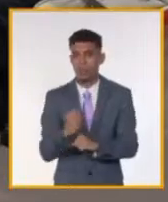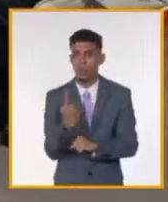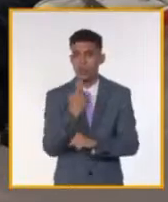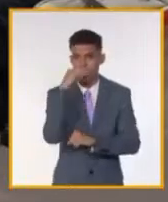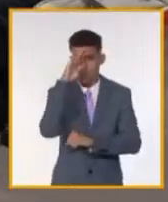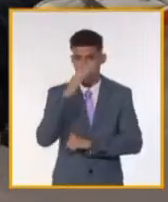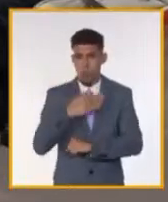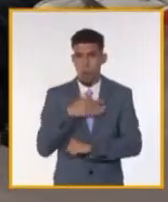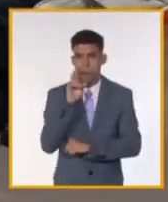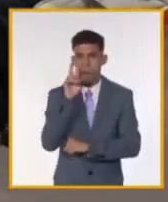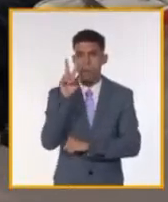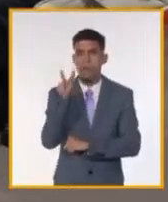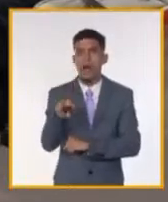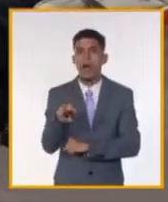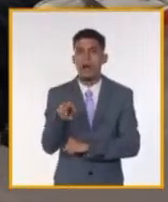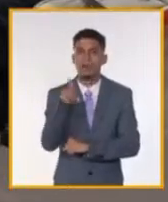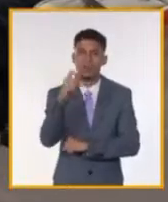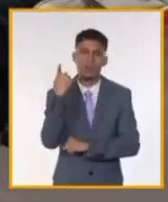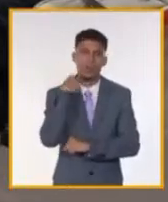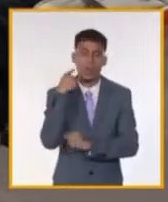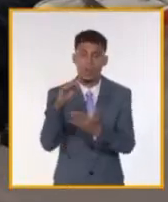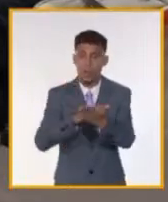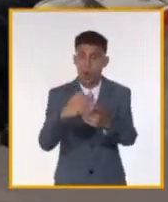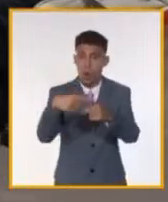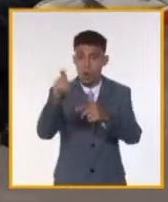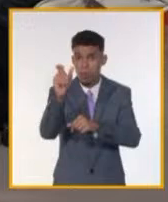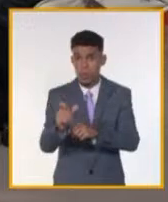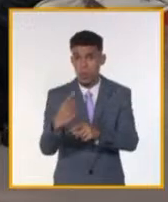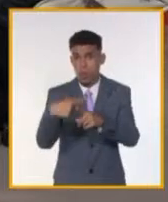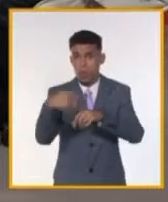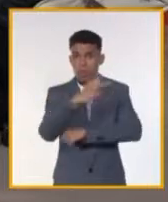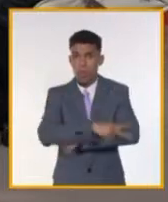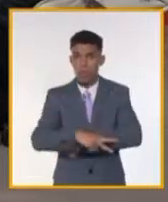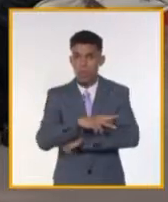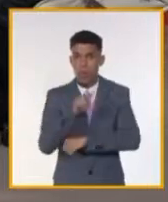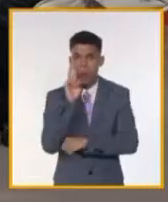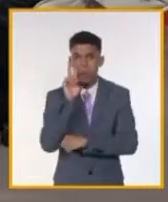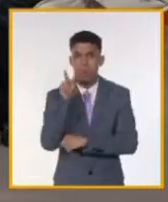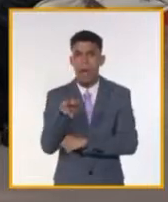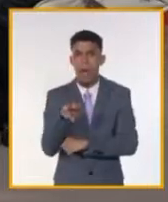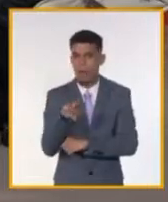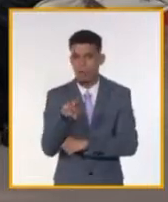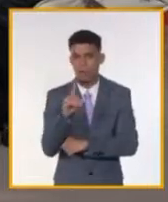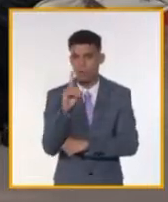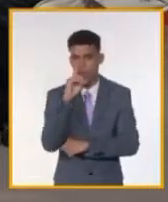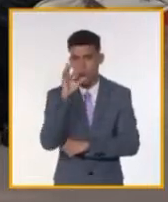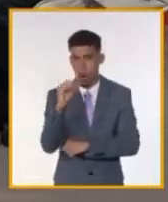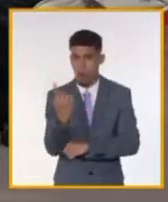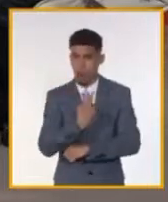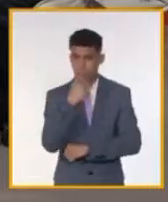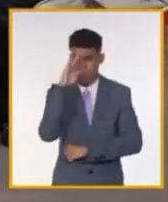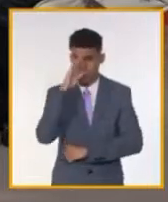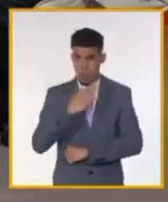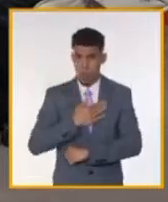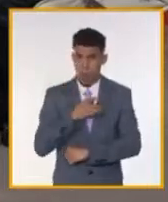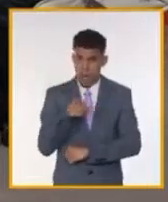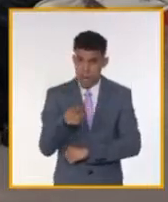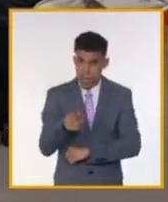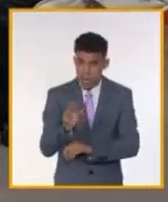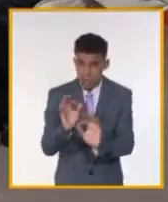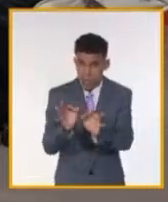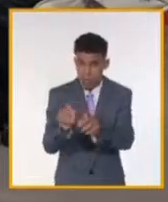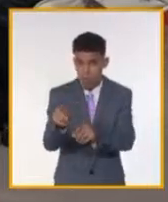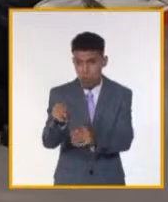últimos años. No lo descubrió nadie, excepto nosotros. Lo estudiamos, lo caracterizamos, nos gastamos ahí nuestros